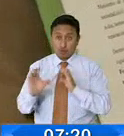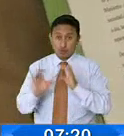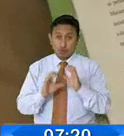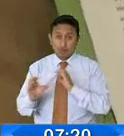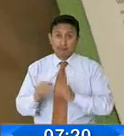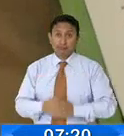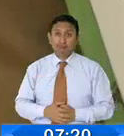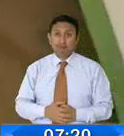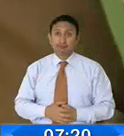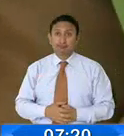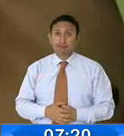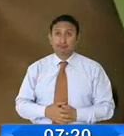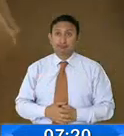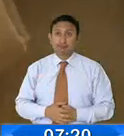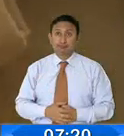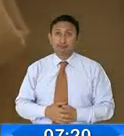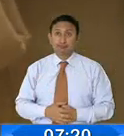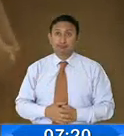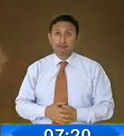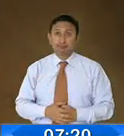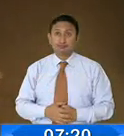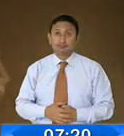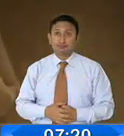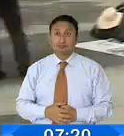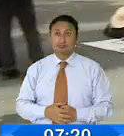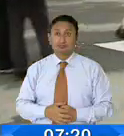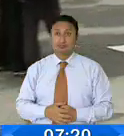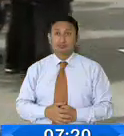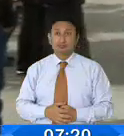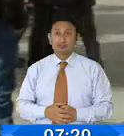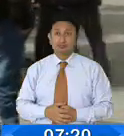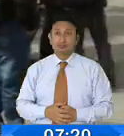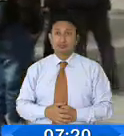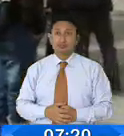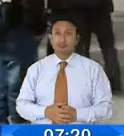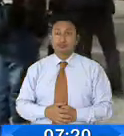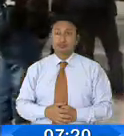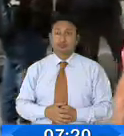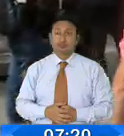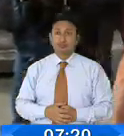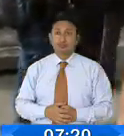respuestas que no se conviertan en un saludo a la bandera. Informó Héctor Romero.